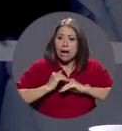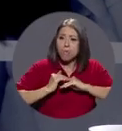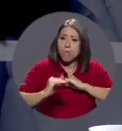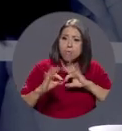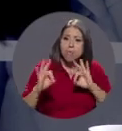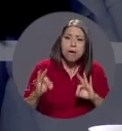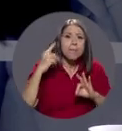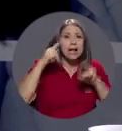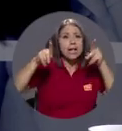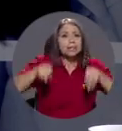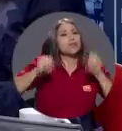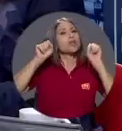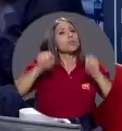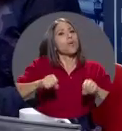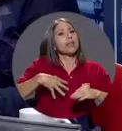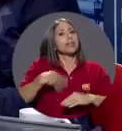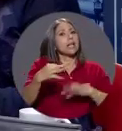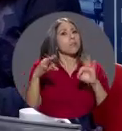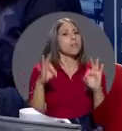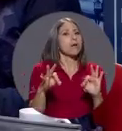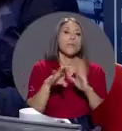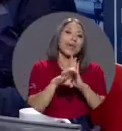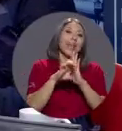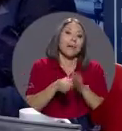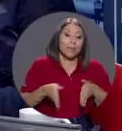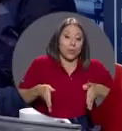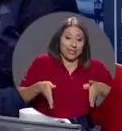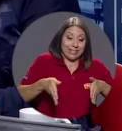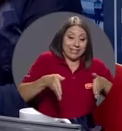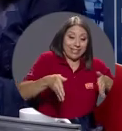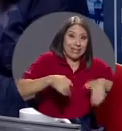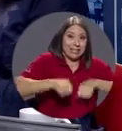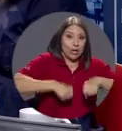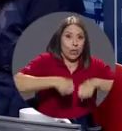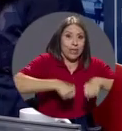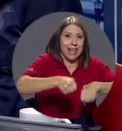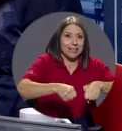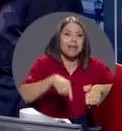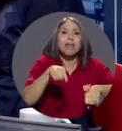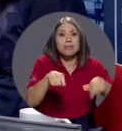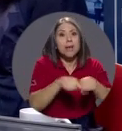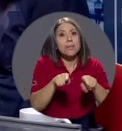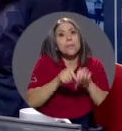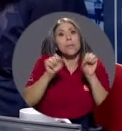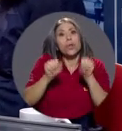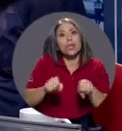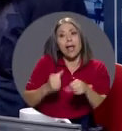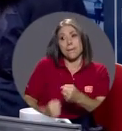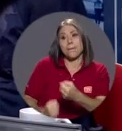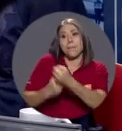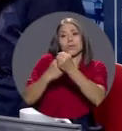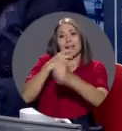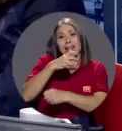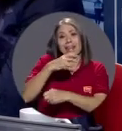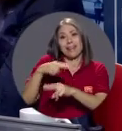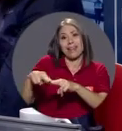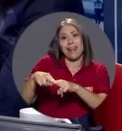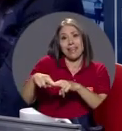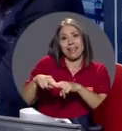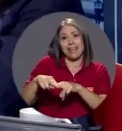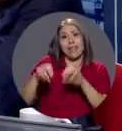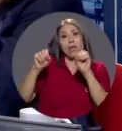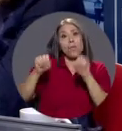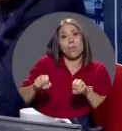infraestructura para la movilidad no motorizada, como por ejemplo pueden ser las ciclovías, que las ciclovías también podrían alimentar el tren y generar